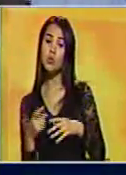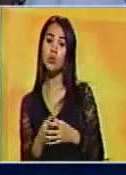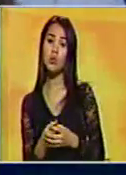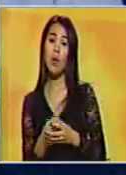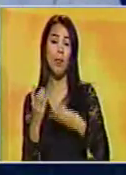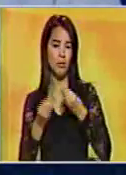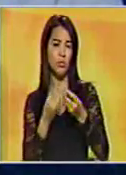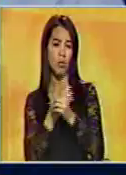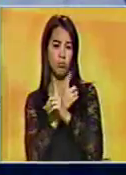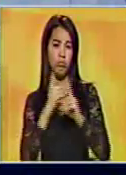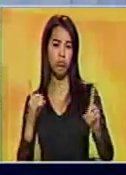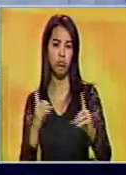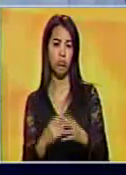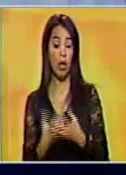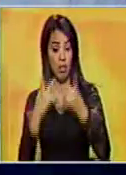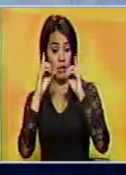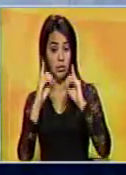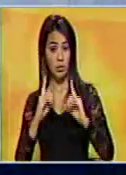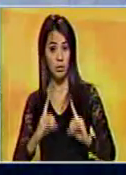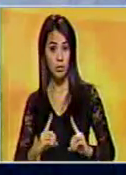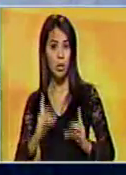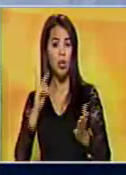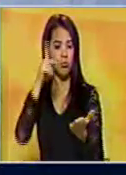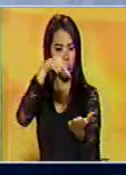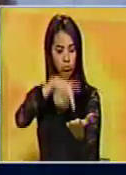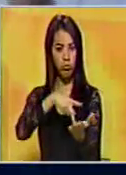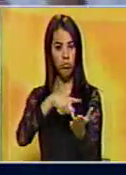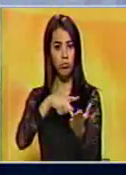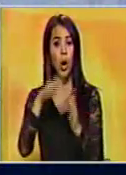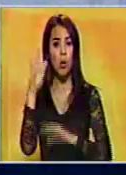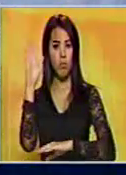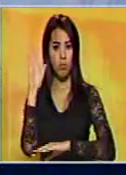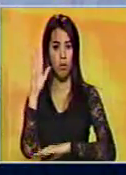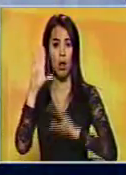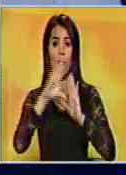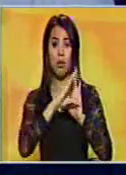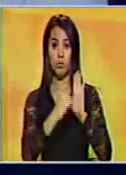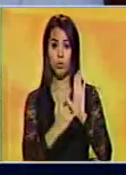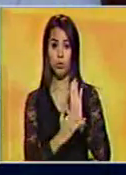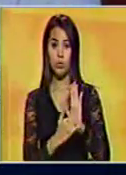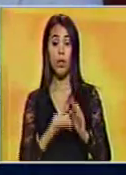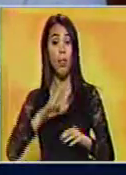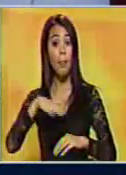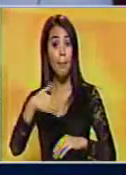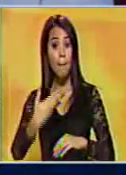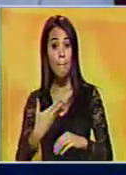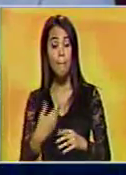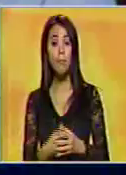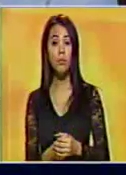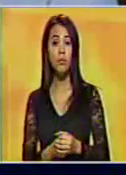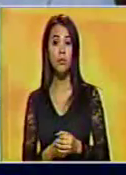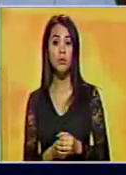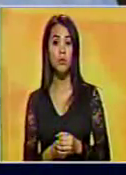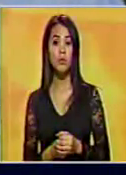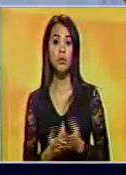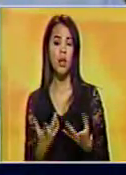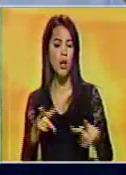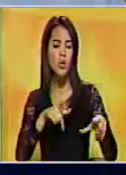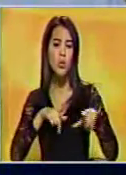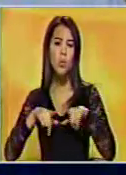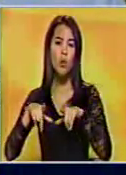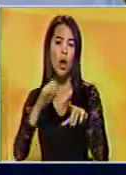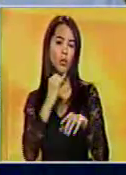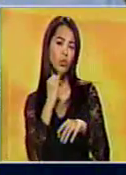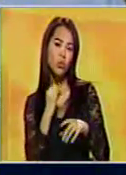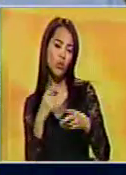sí decidieron, ¿no?, ir a juramentarse ante la Asamblea Nacional Constituyente para luego ir a sus estados a juramentarse